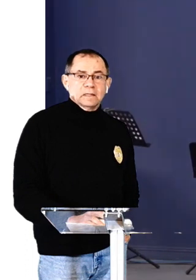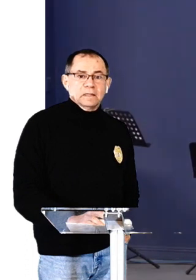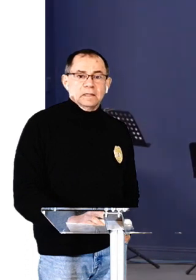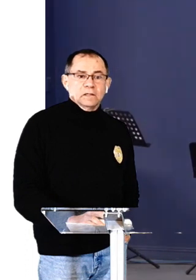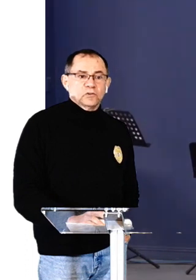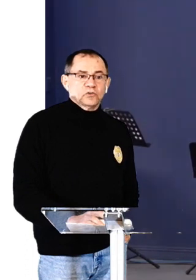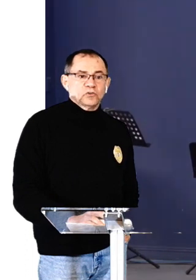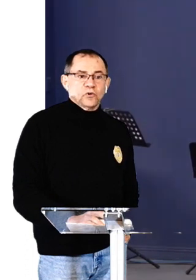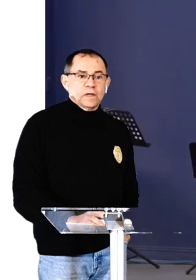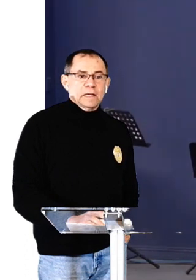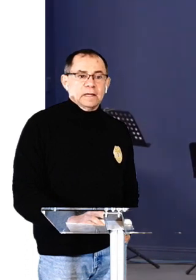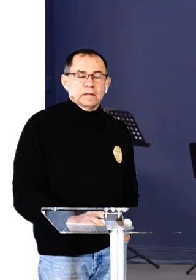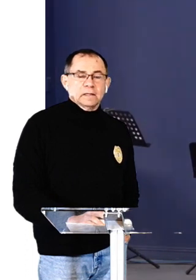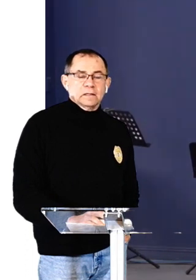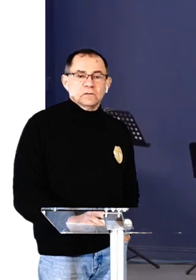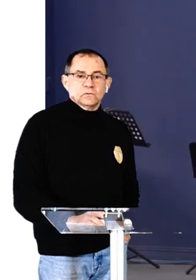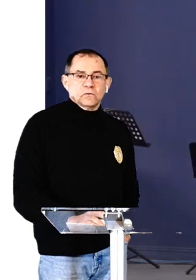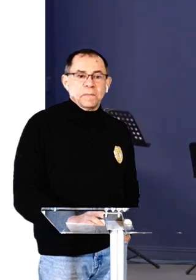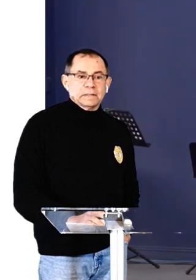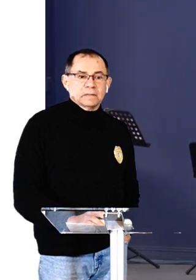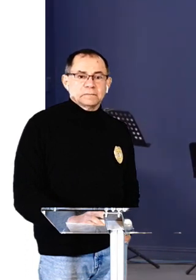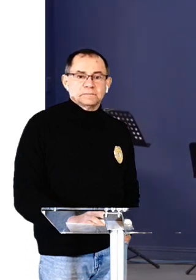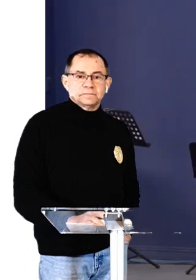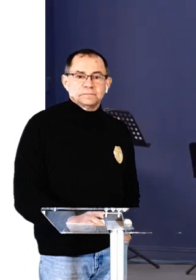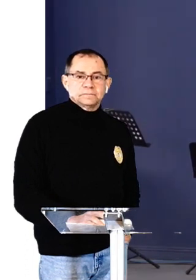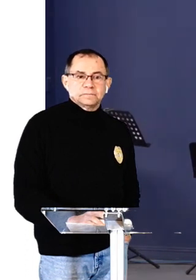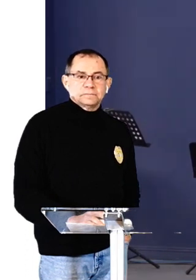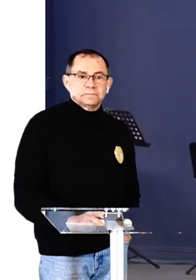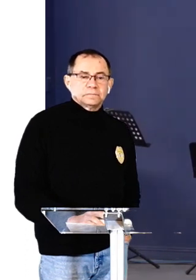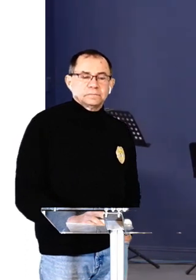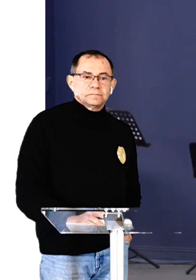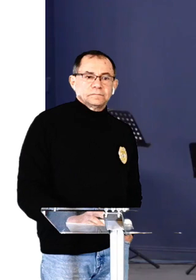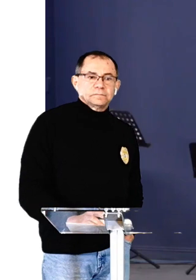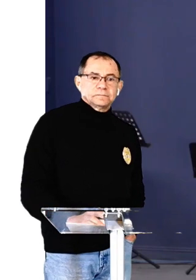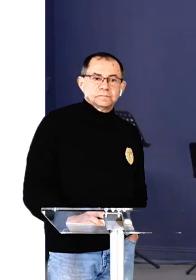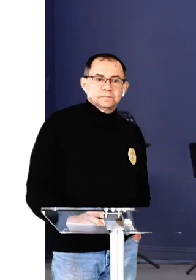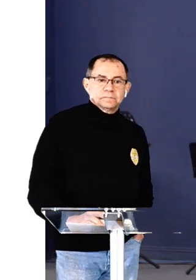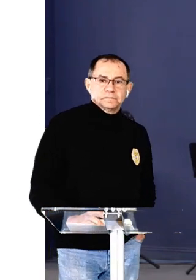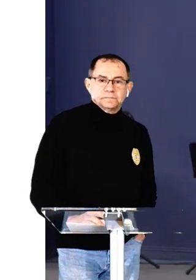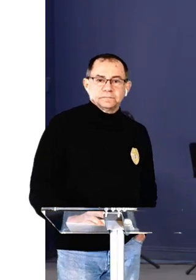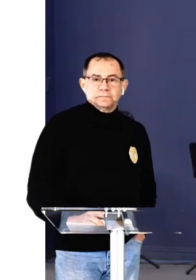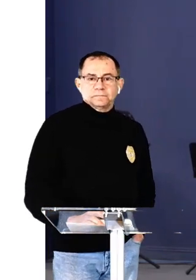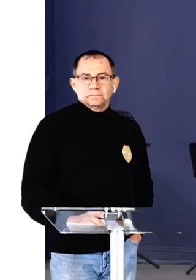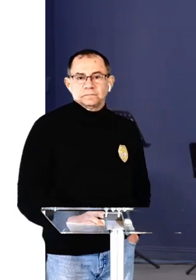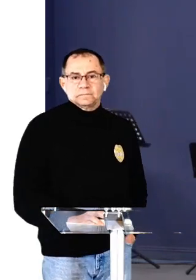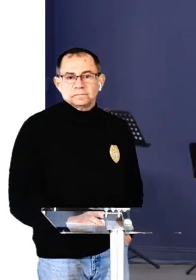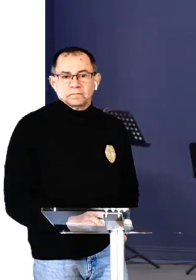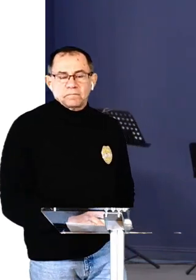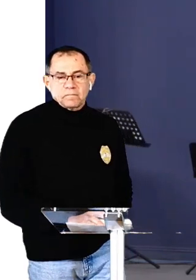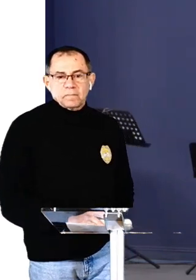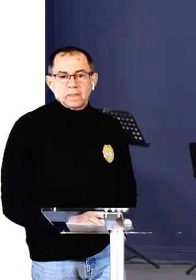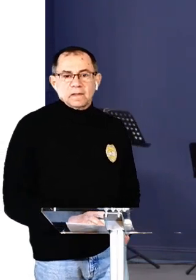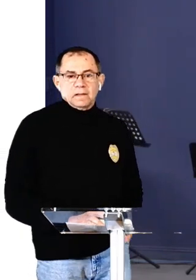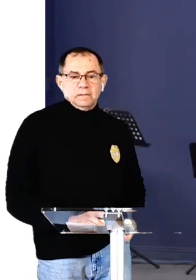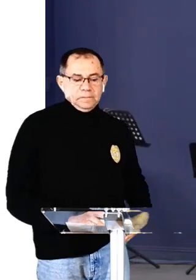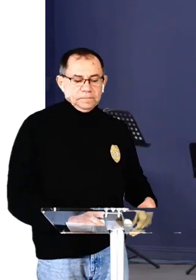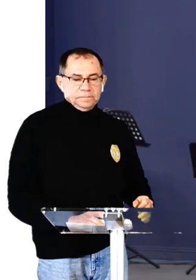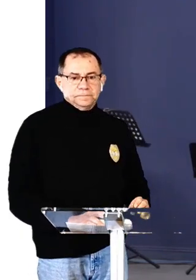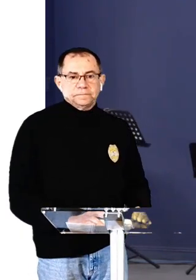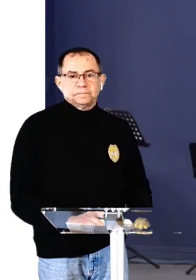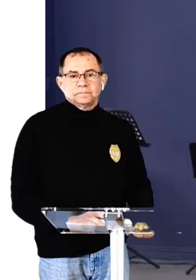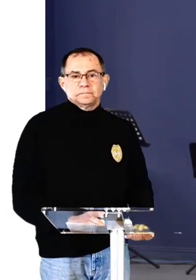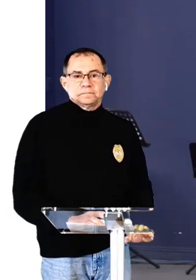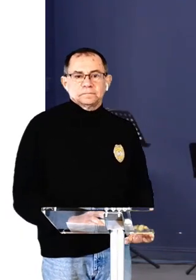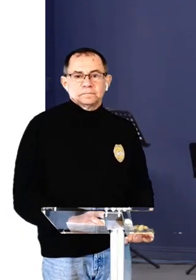le puedo enviar toda la completa. Y dejar este pecado para cerrar esta puerta. Y estas fueron las